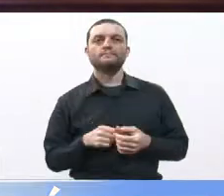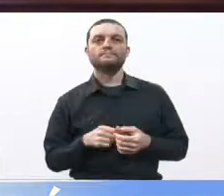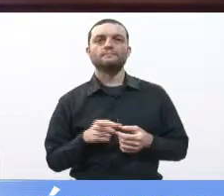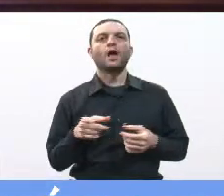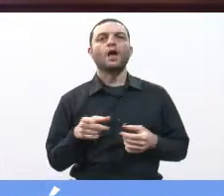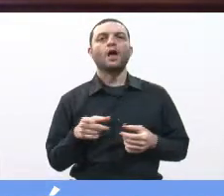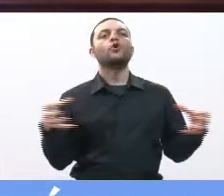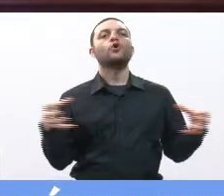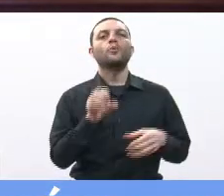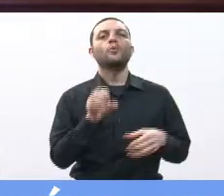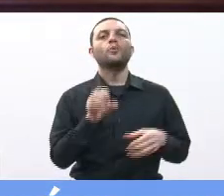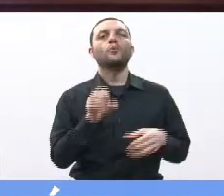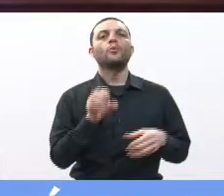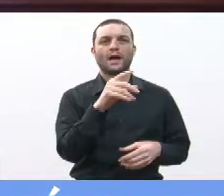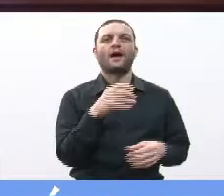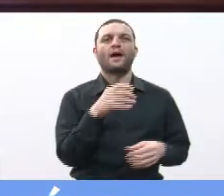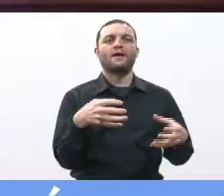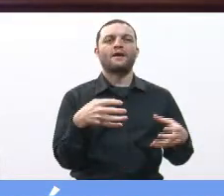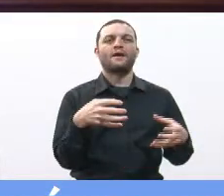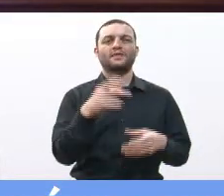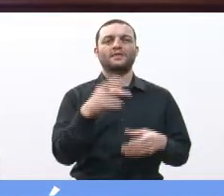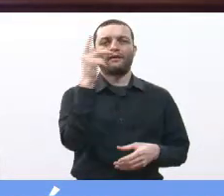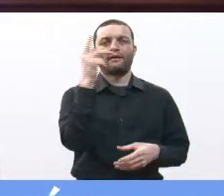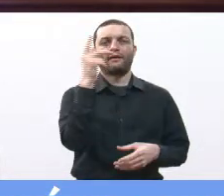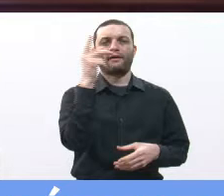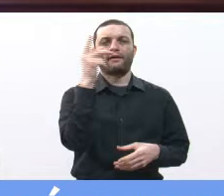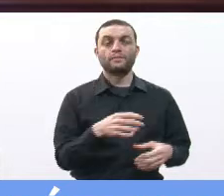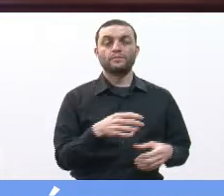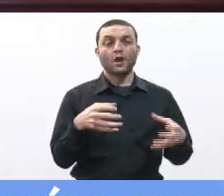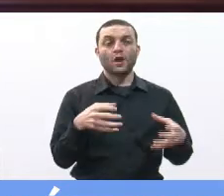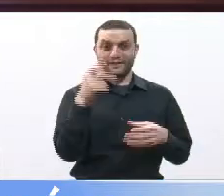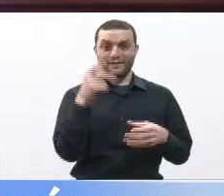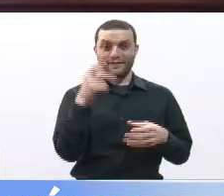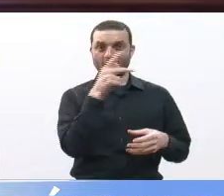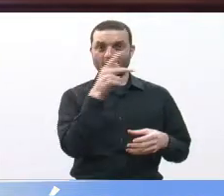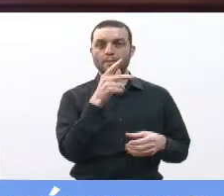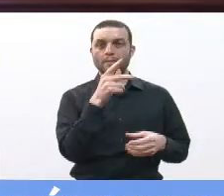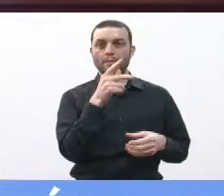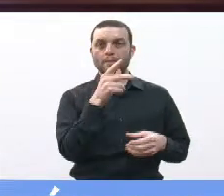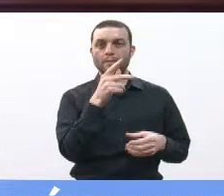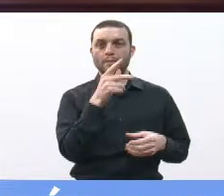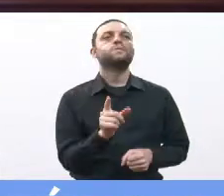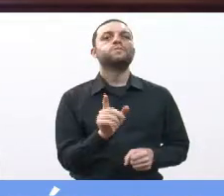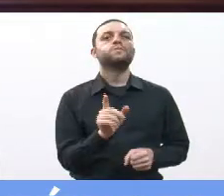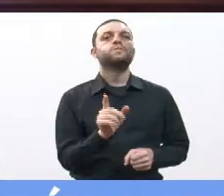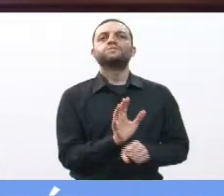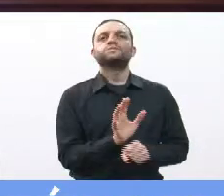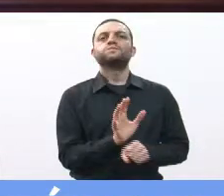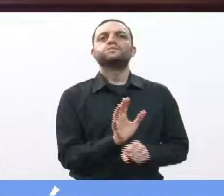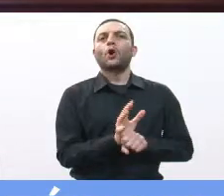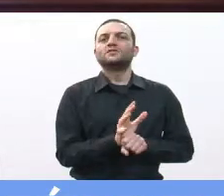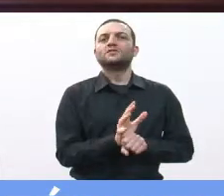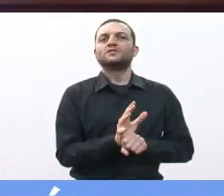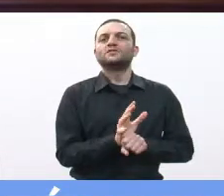tiene esa vocación de que los jueces que dictan fallos favorables son los jueces